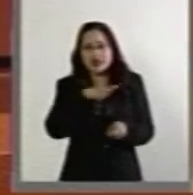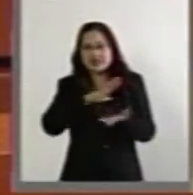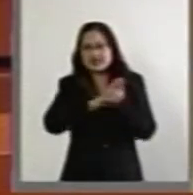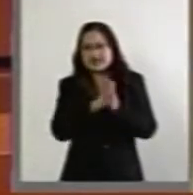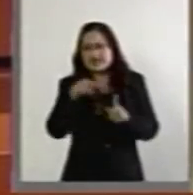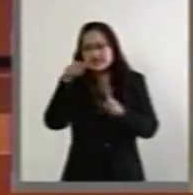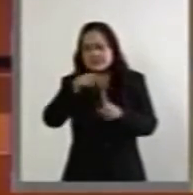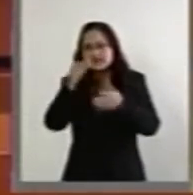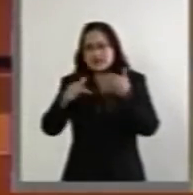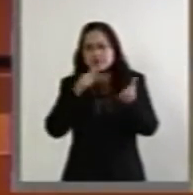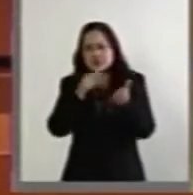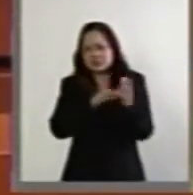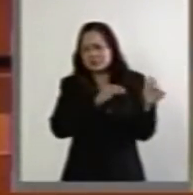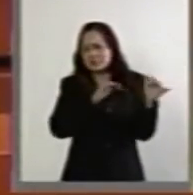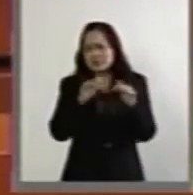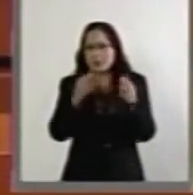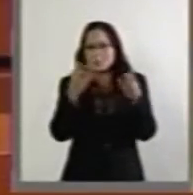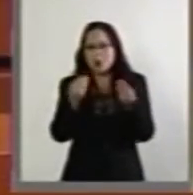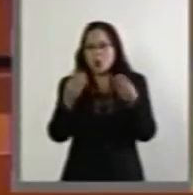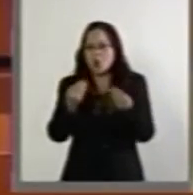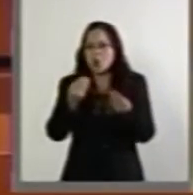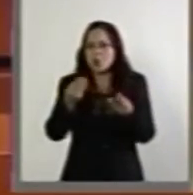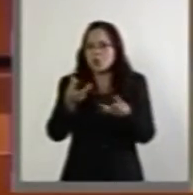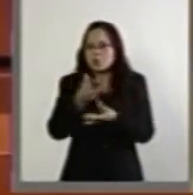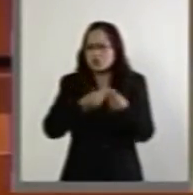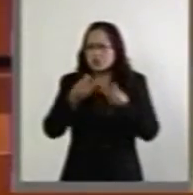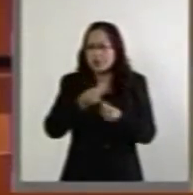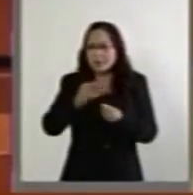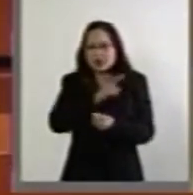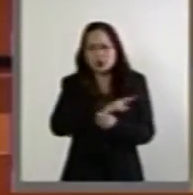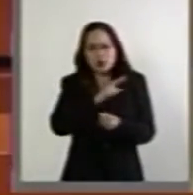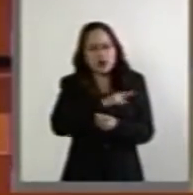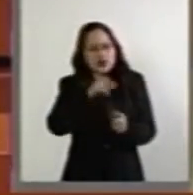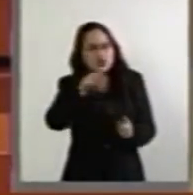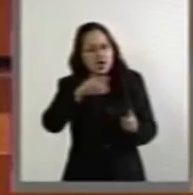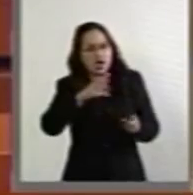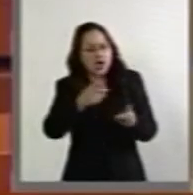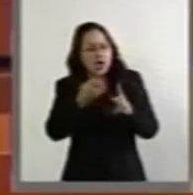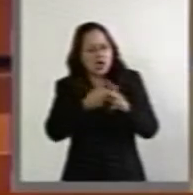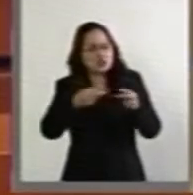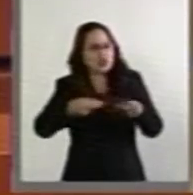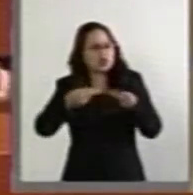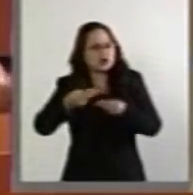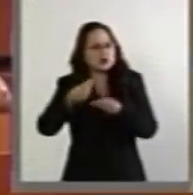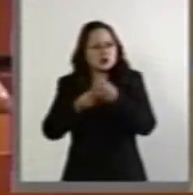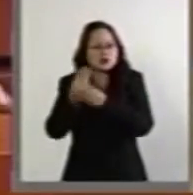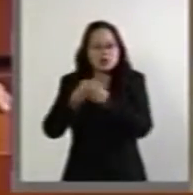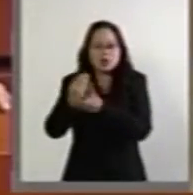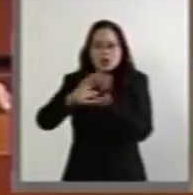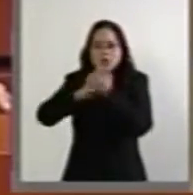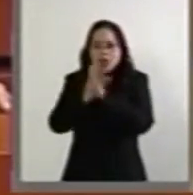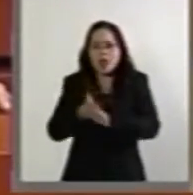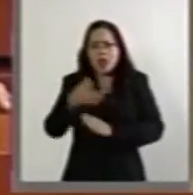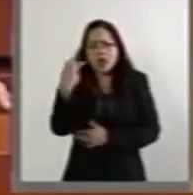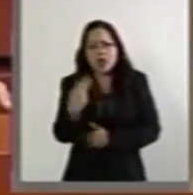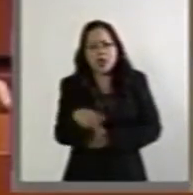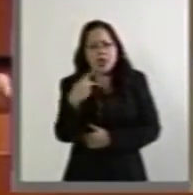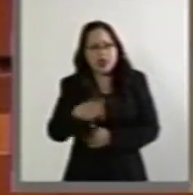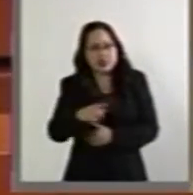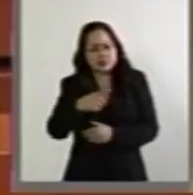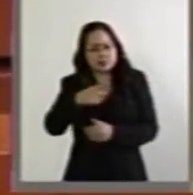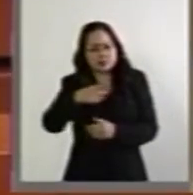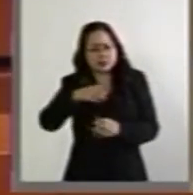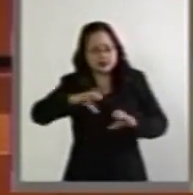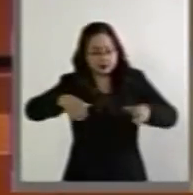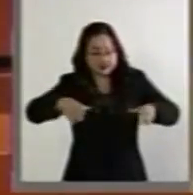polo de atracción de inversión privada que transformó por completo el patrimonio que